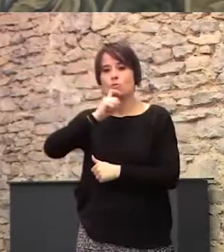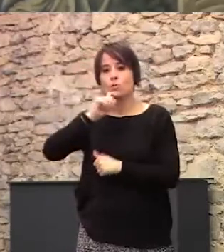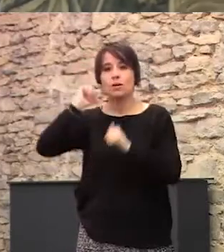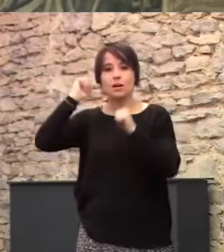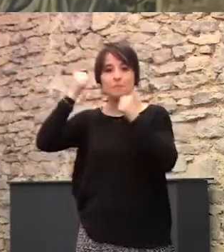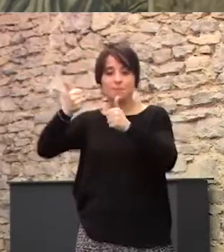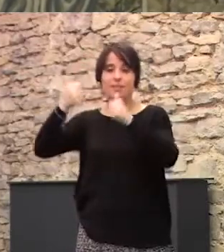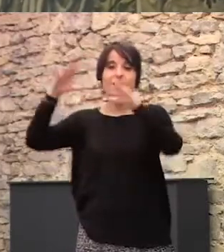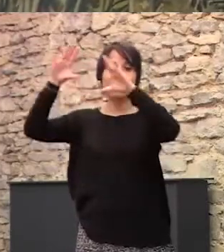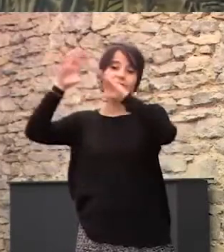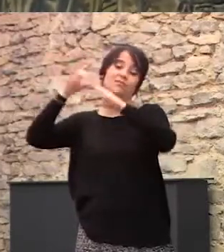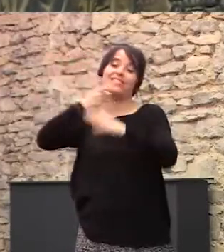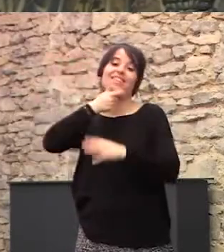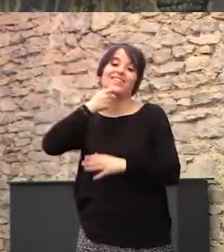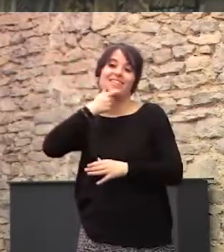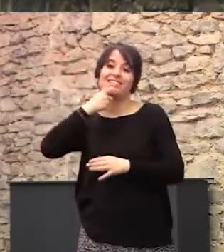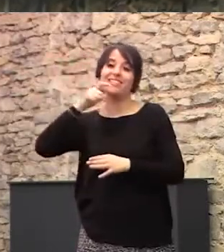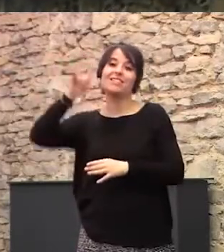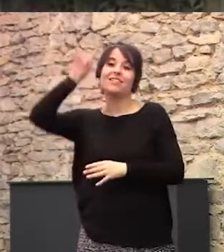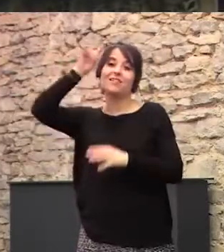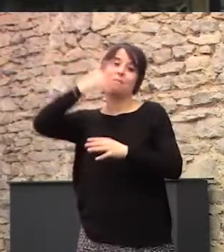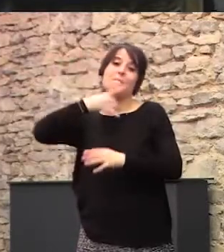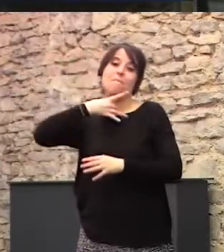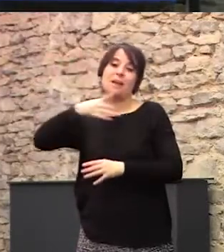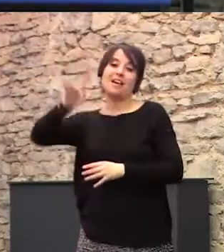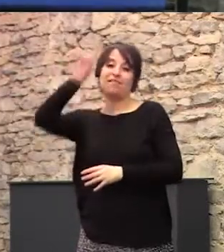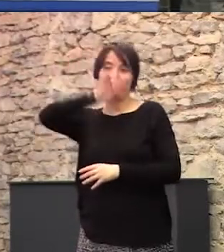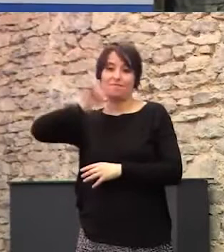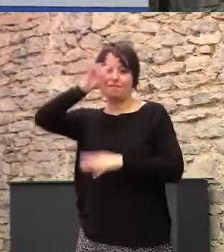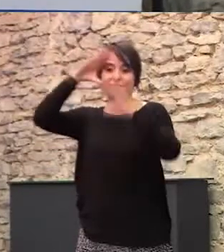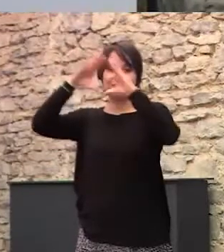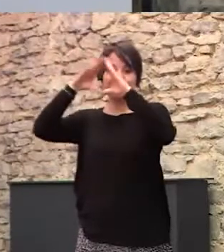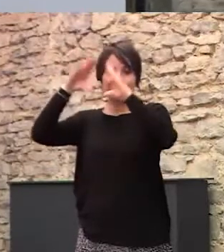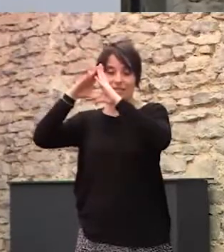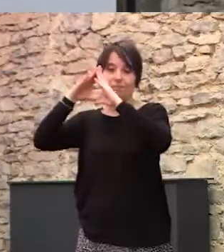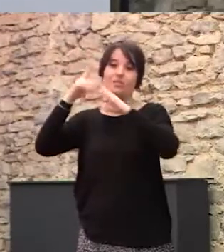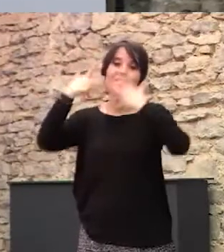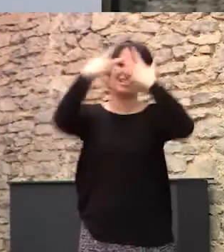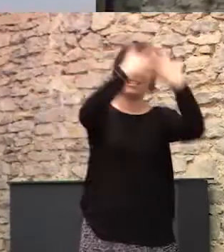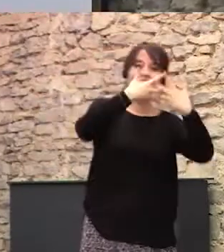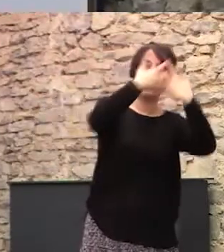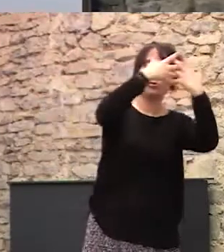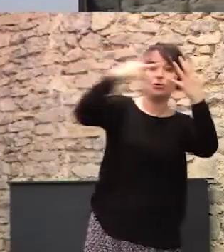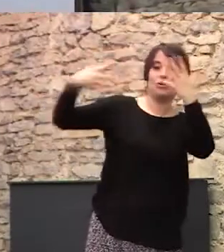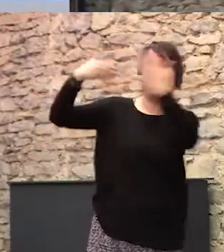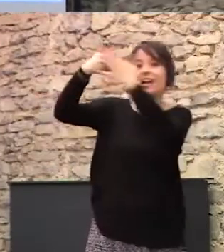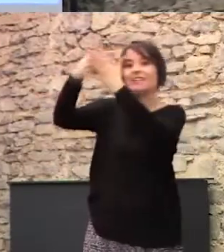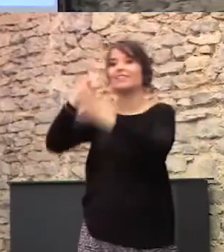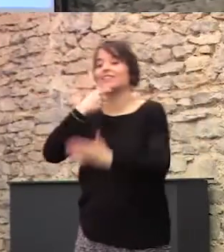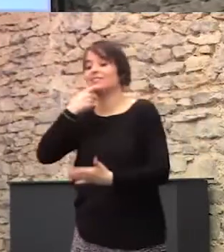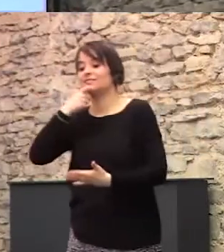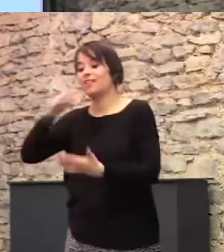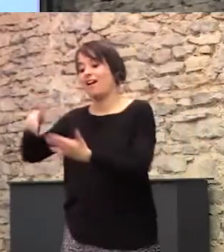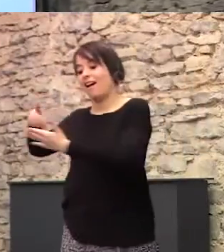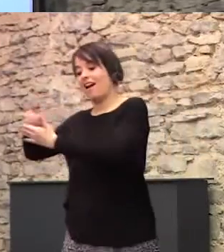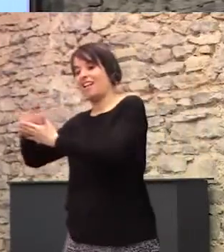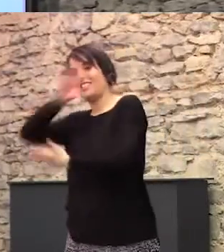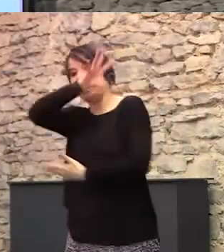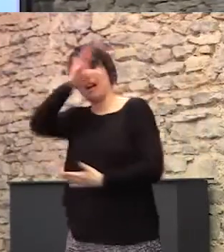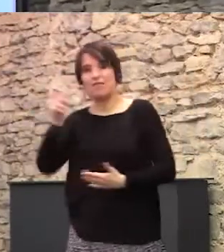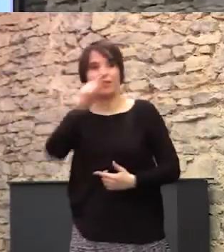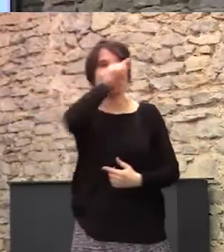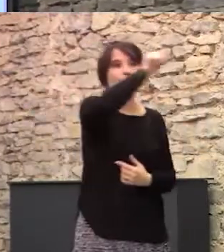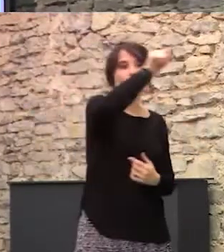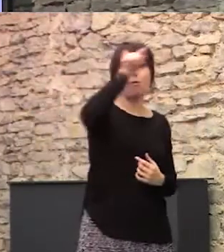Feminism. Voy a hacer como un viaje así de Estados Unidos a Reino Unido y aterrizar en África, ¿no?, sobre esos feminismos